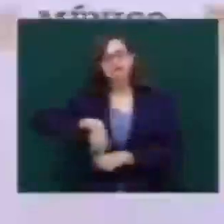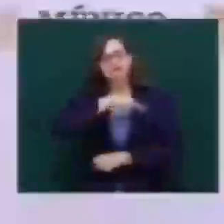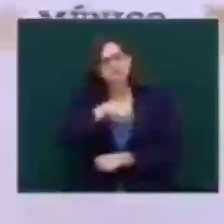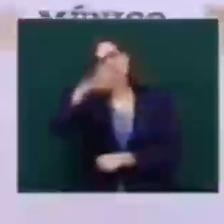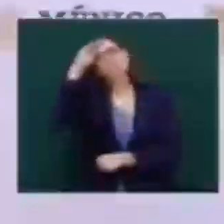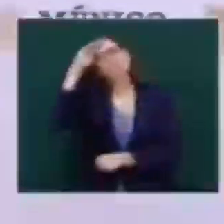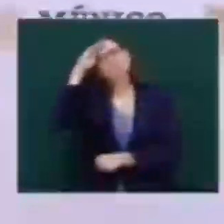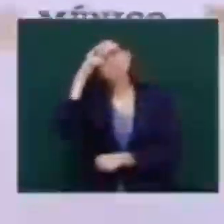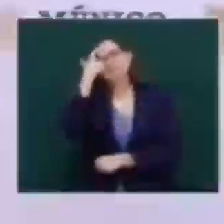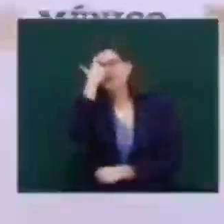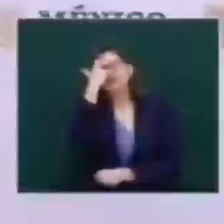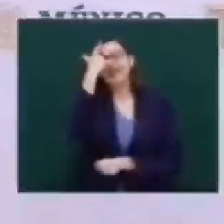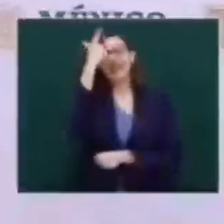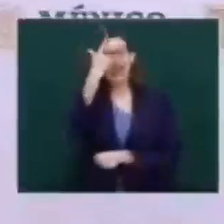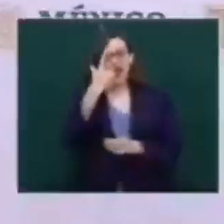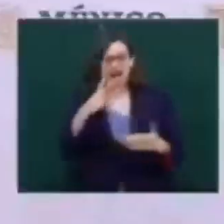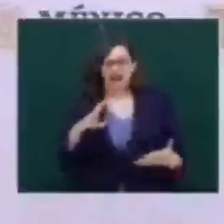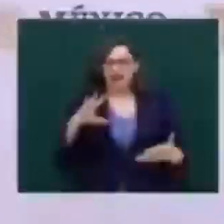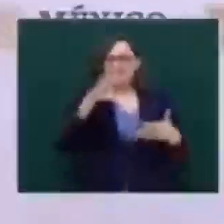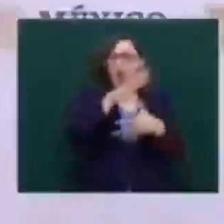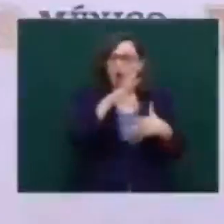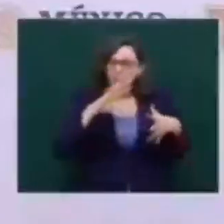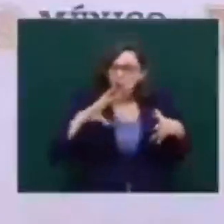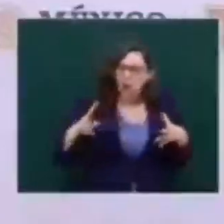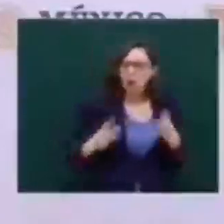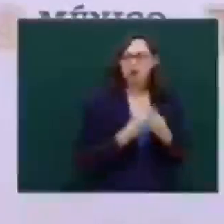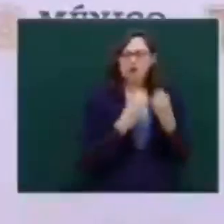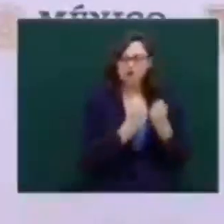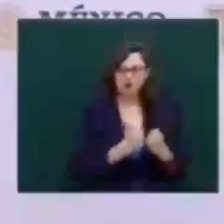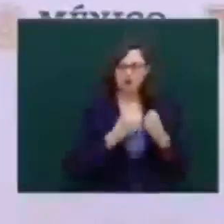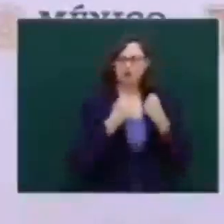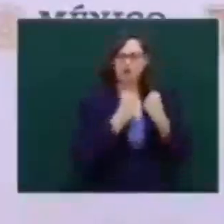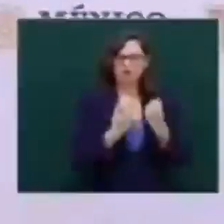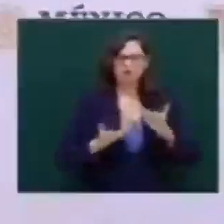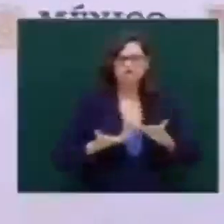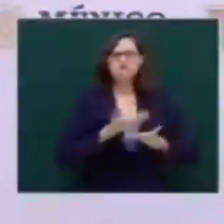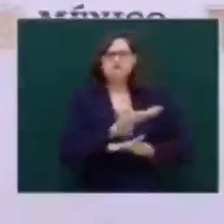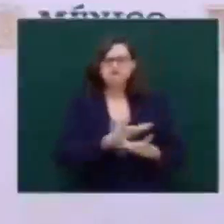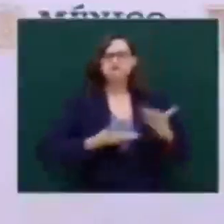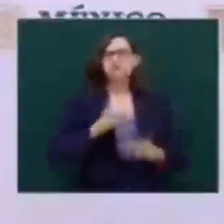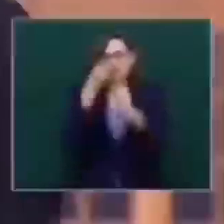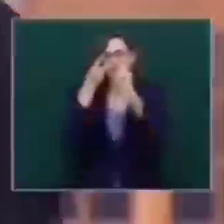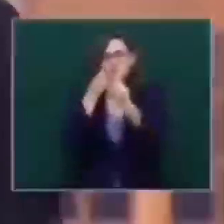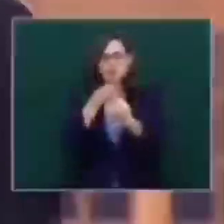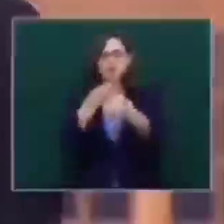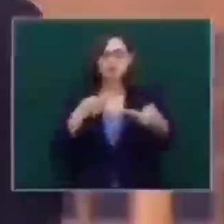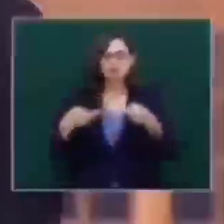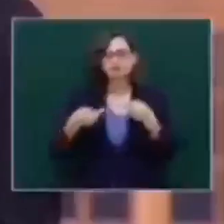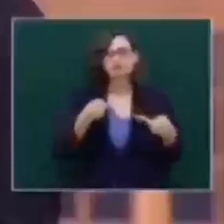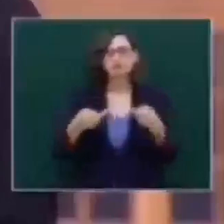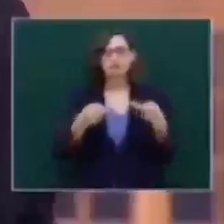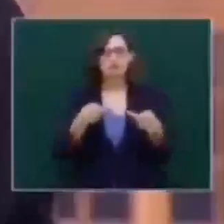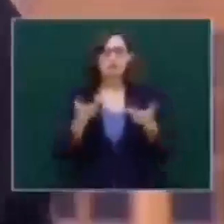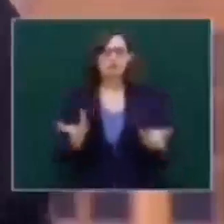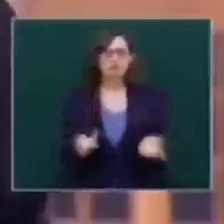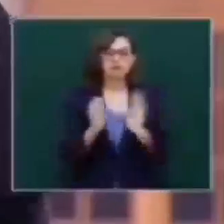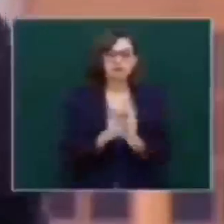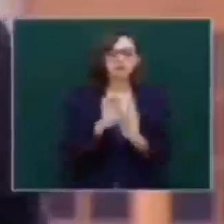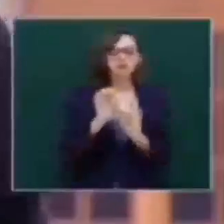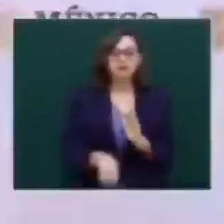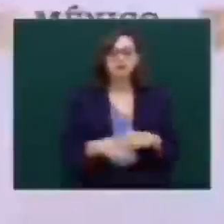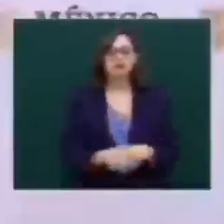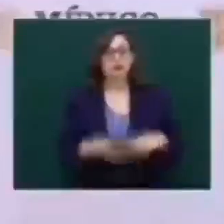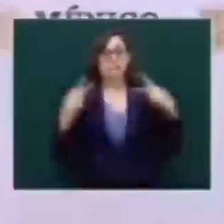nuestro mercado regional y competir con cualquier país o con cualquier región del mundo. Por ejemplo, dejar de rechazar a